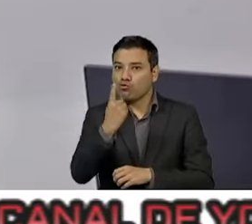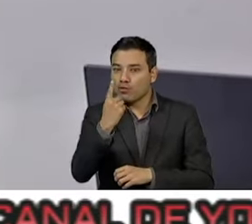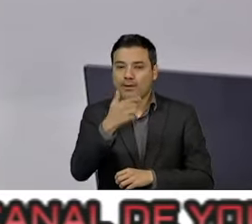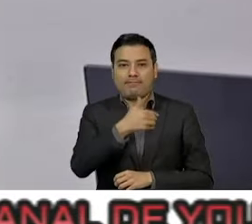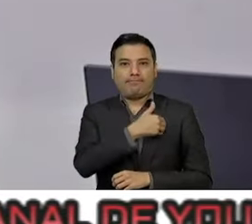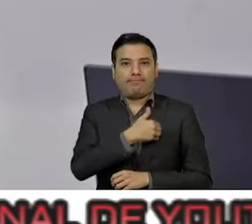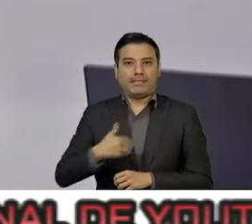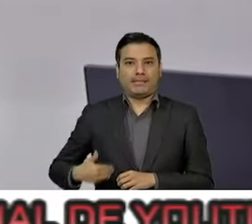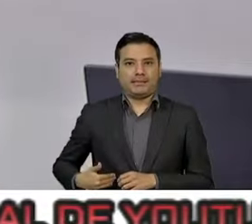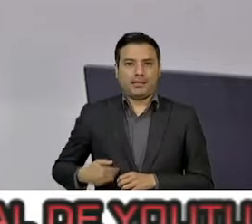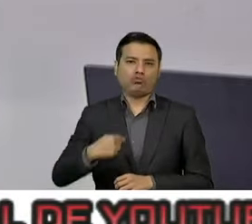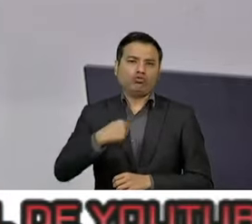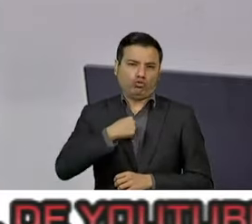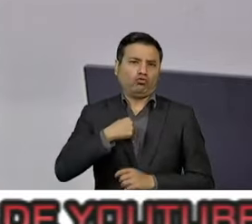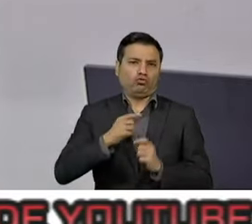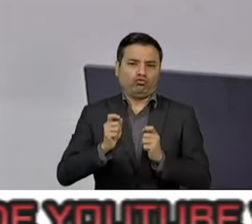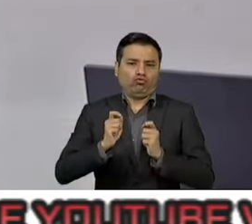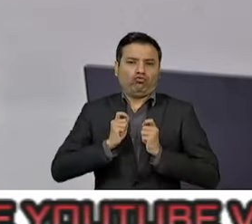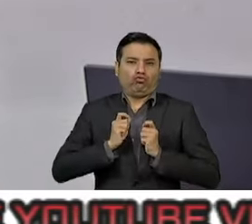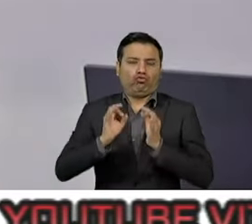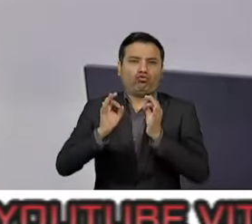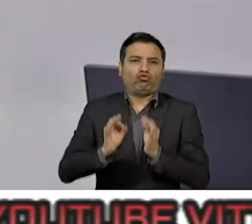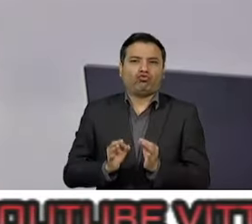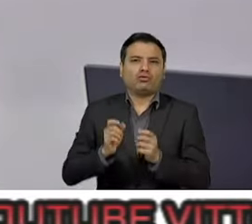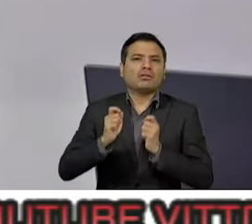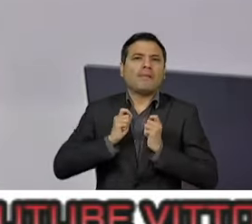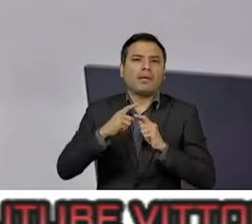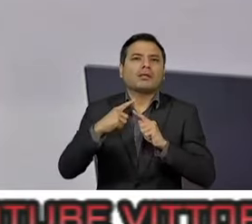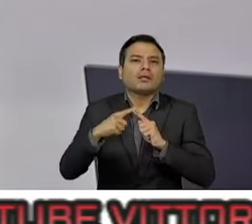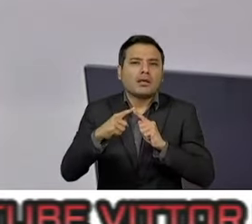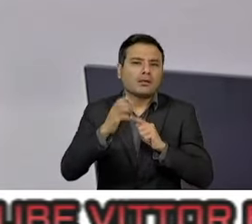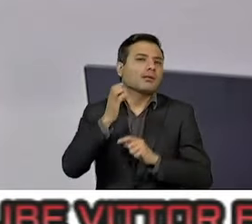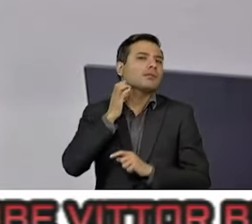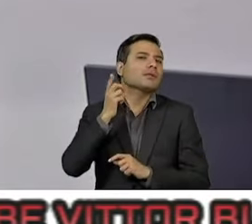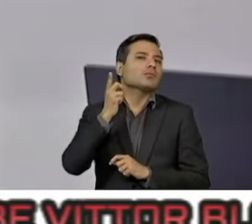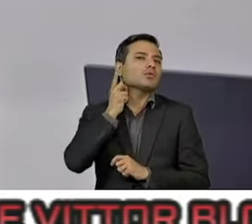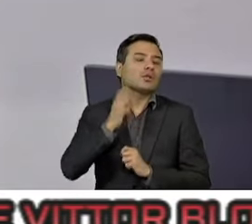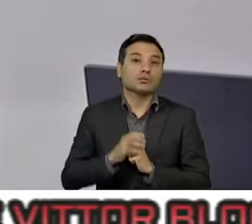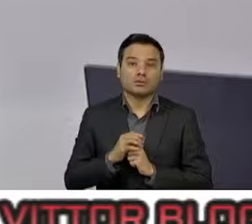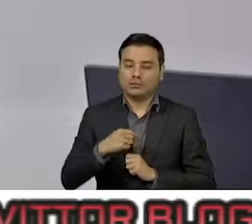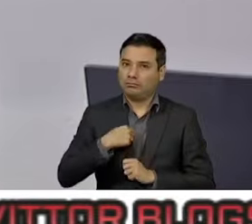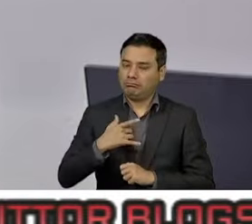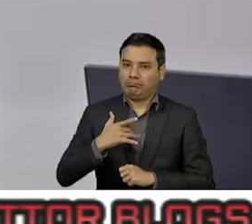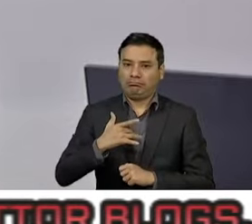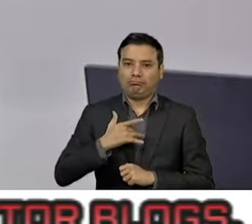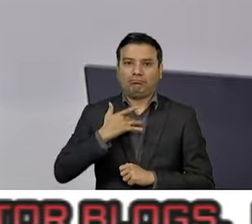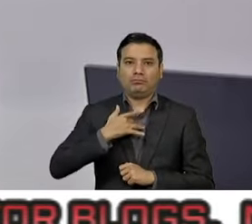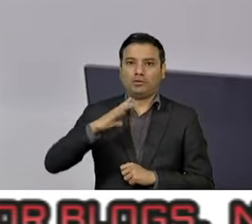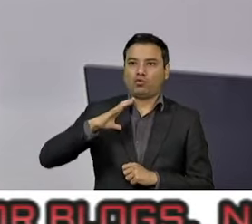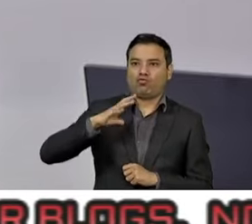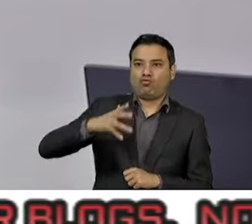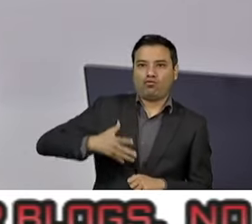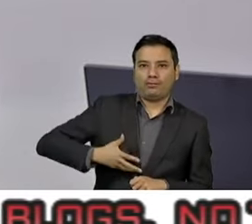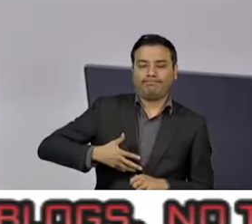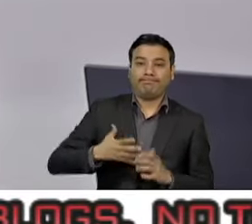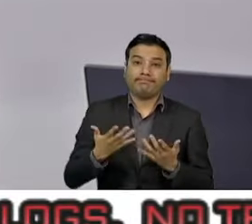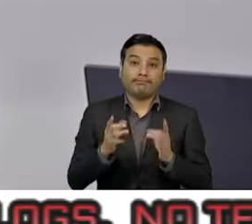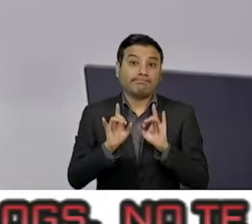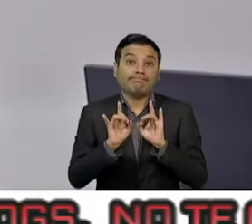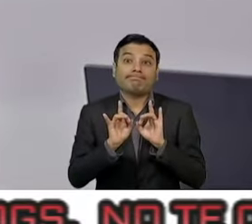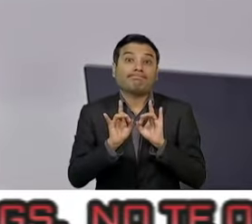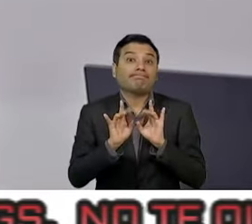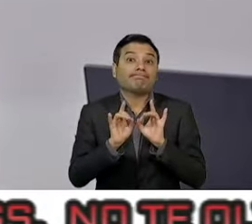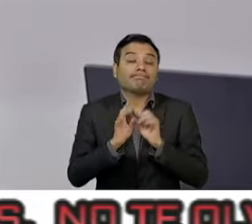cual me fue conferida por la Cámara de Diputados. Esto ha sido un gran honor para mí, una consecuencia de la vida, pues